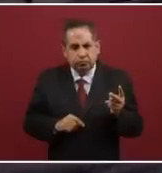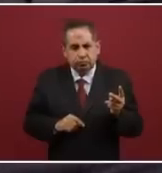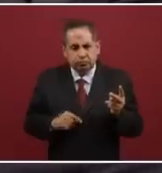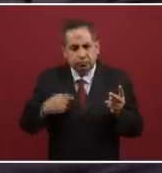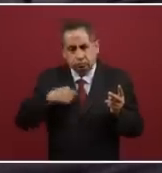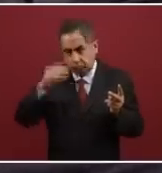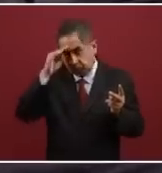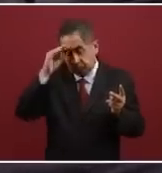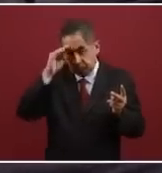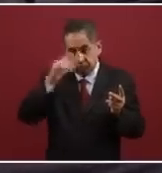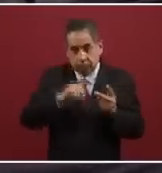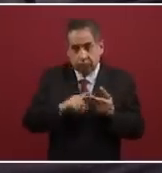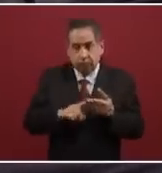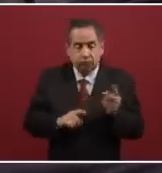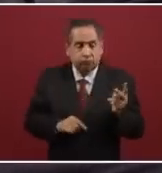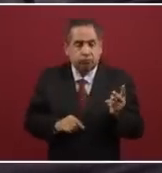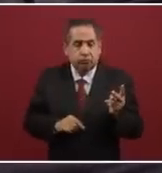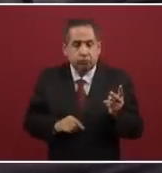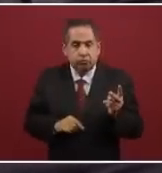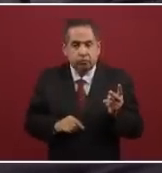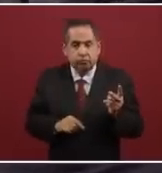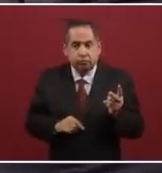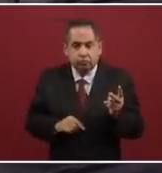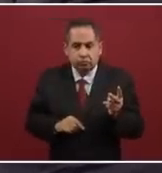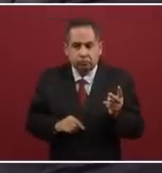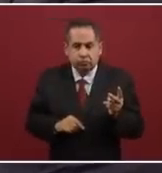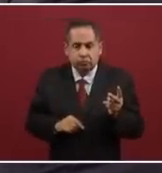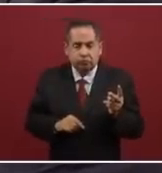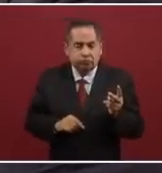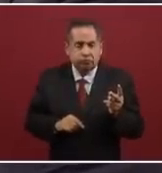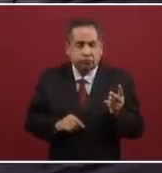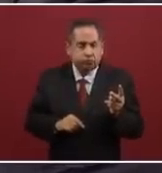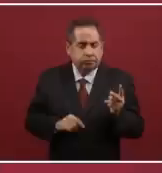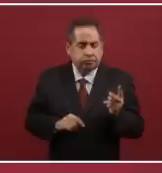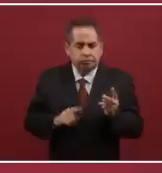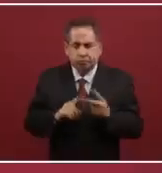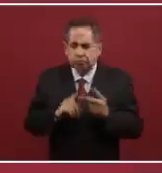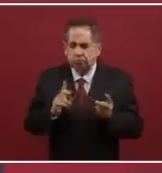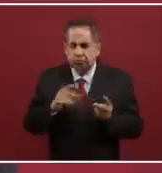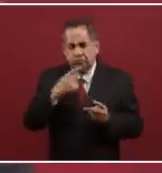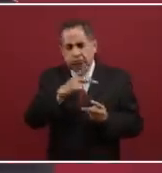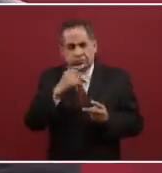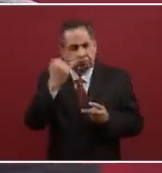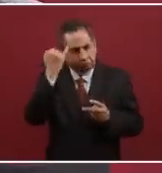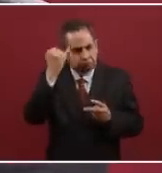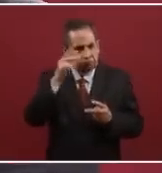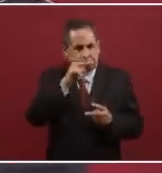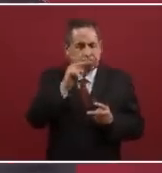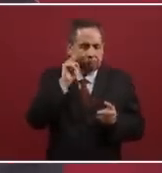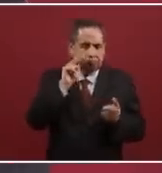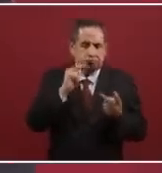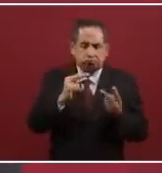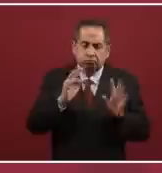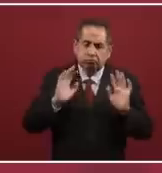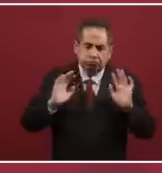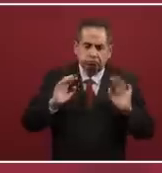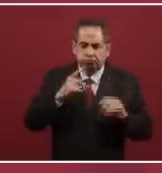Considero que en eso, pues es un punto de vista. Ahí ya se